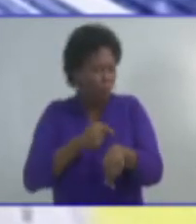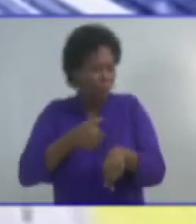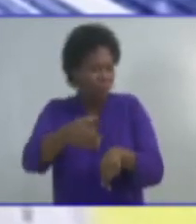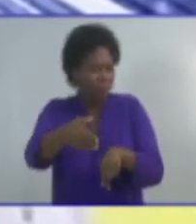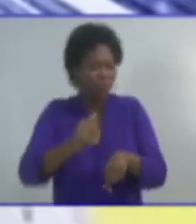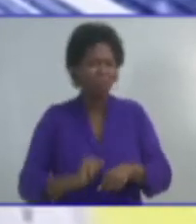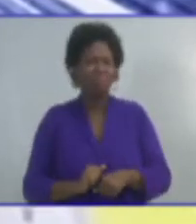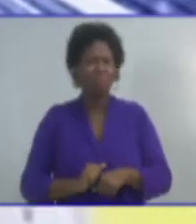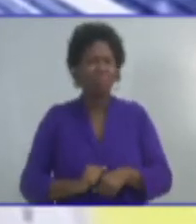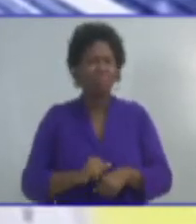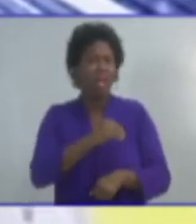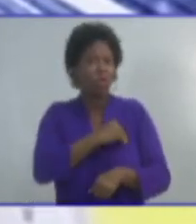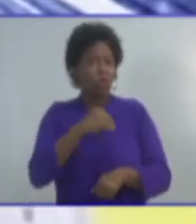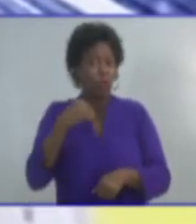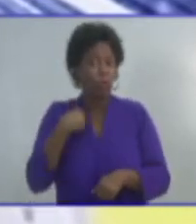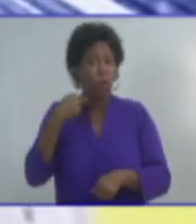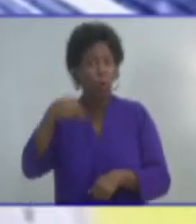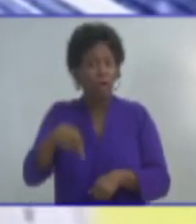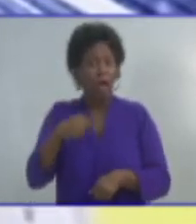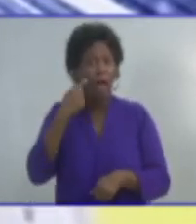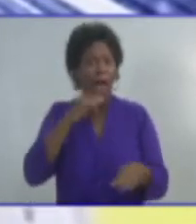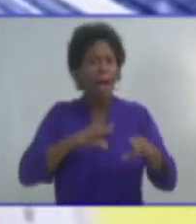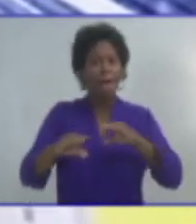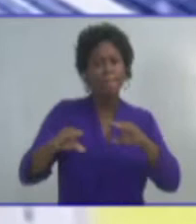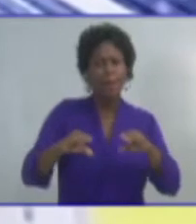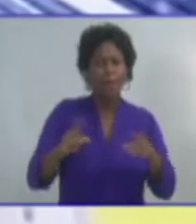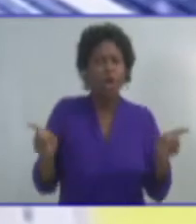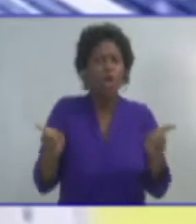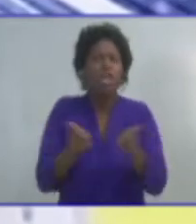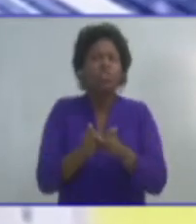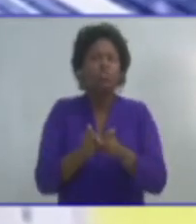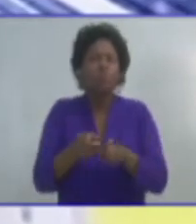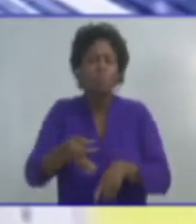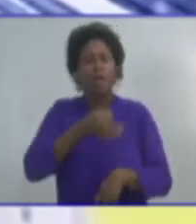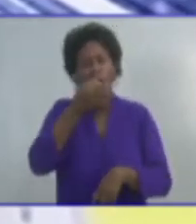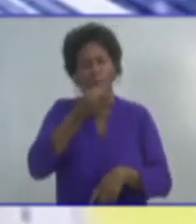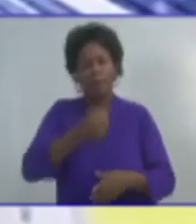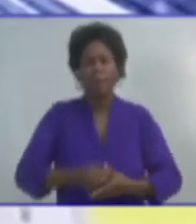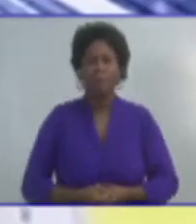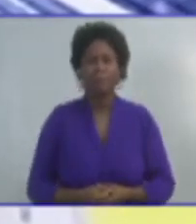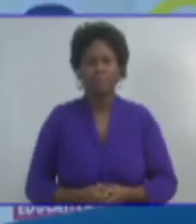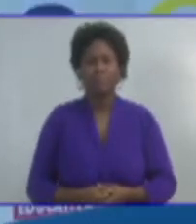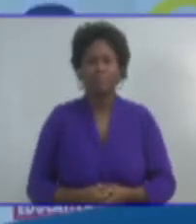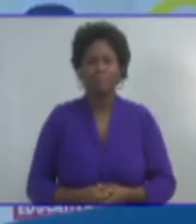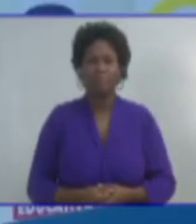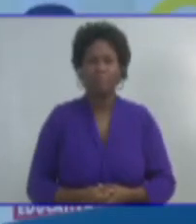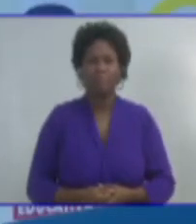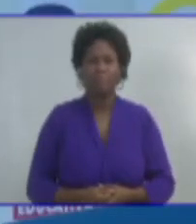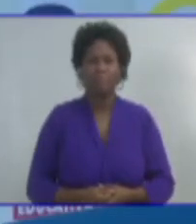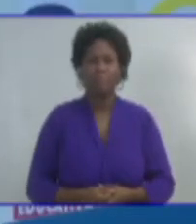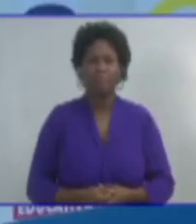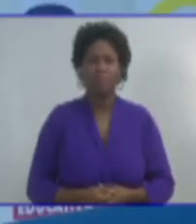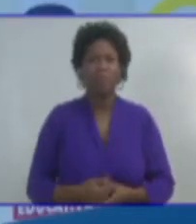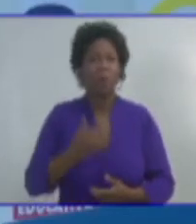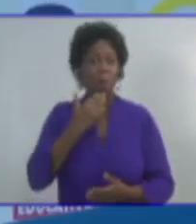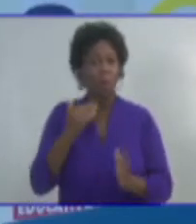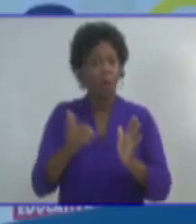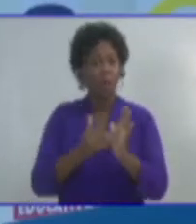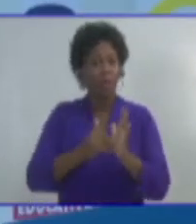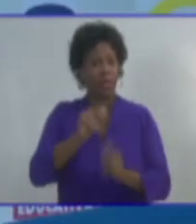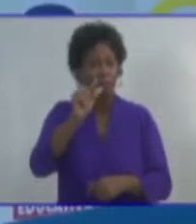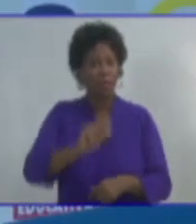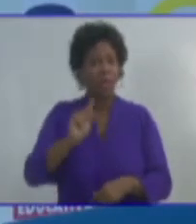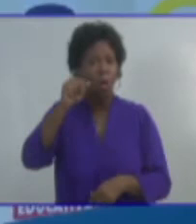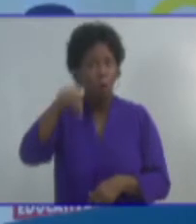La doctora Marjoris Mengana ha preparado un resumen que le ofrecemos. Muy buenas tardes para todos los televidentes.